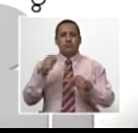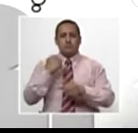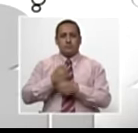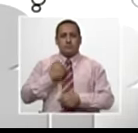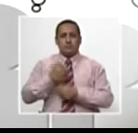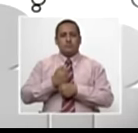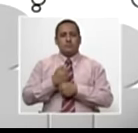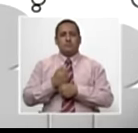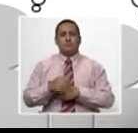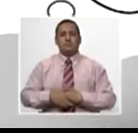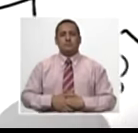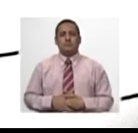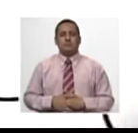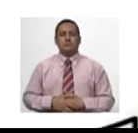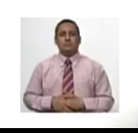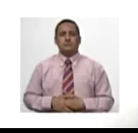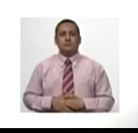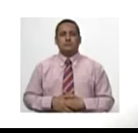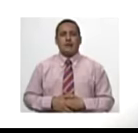no funcionó.